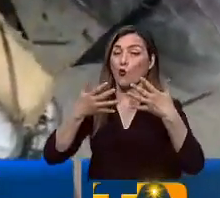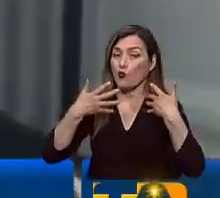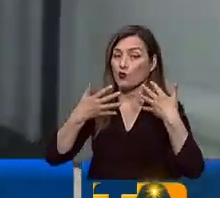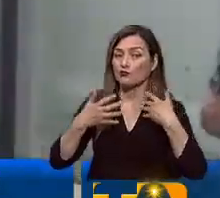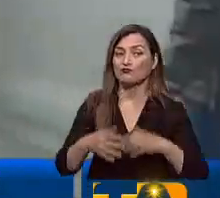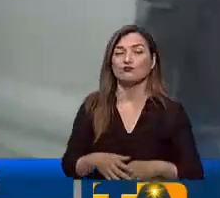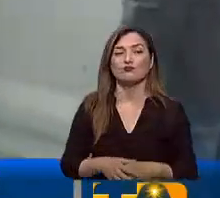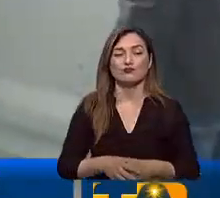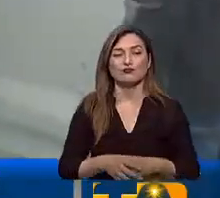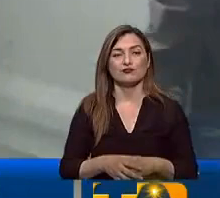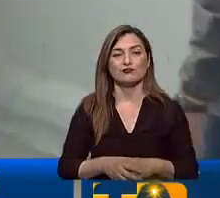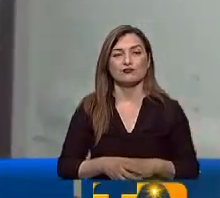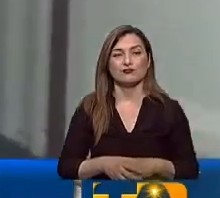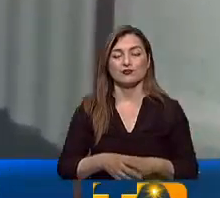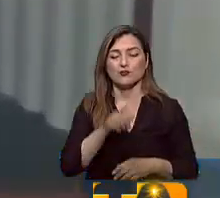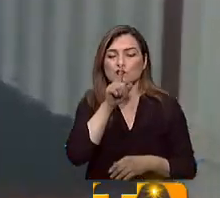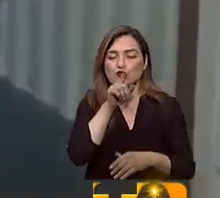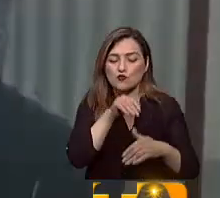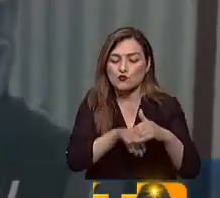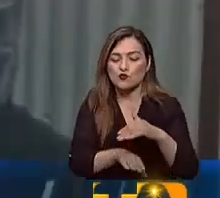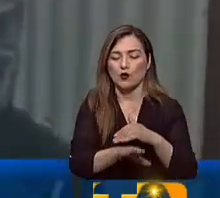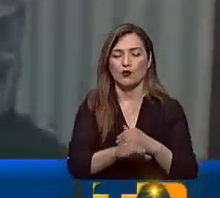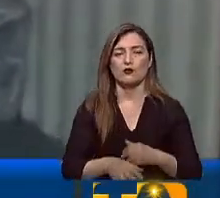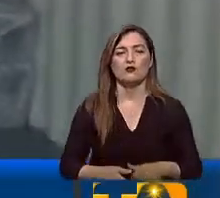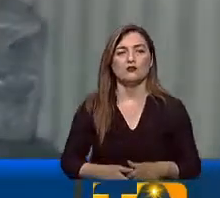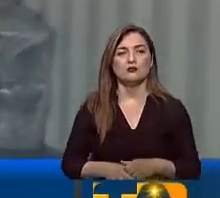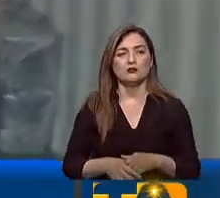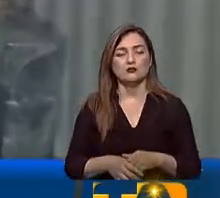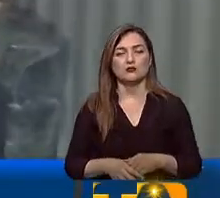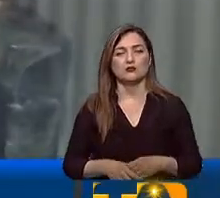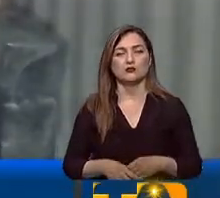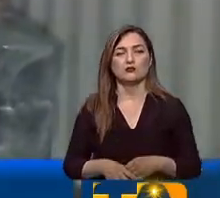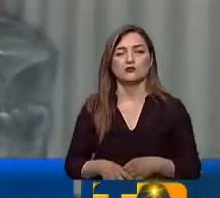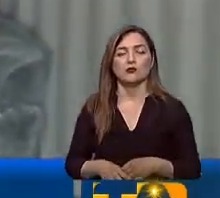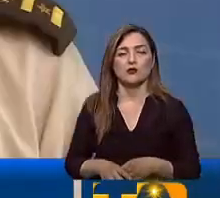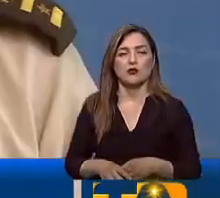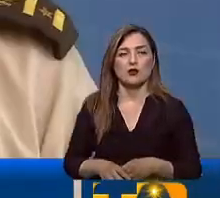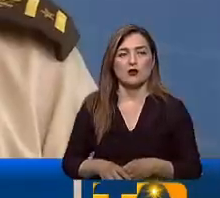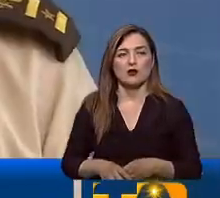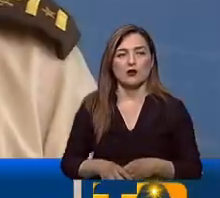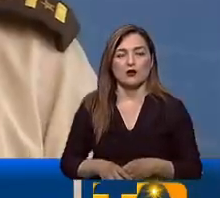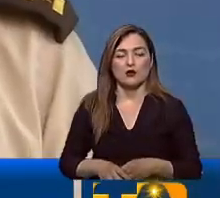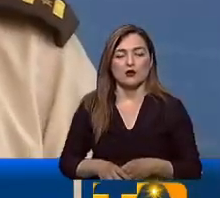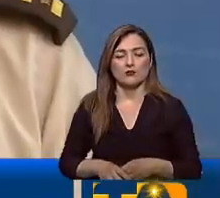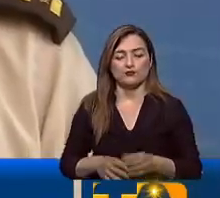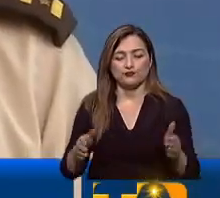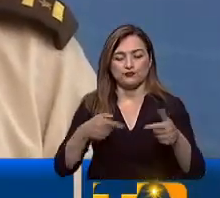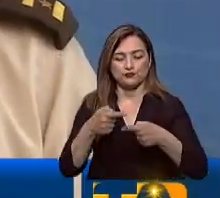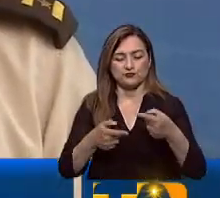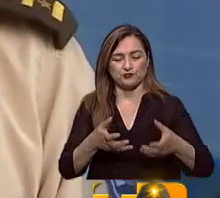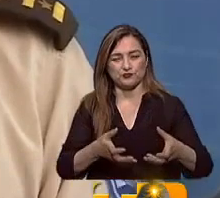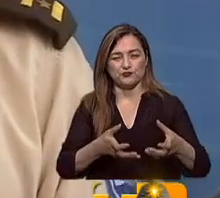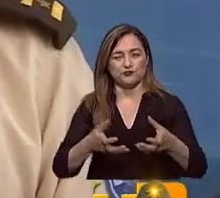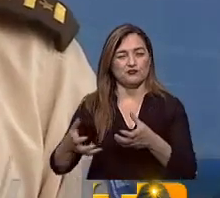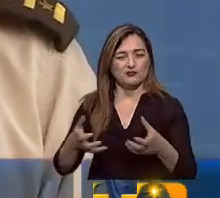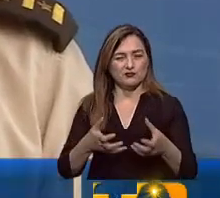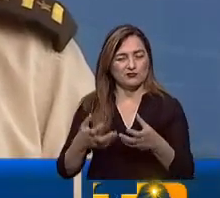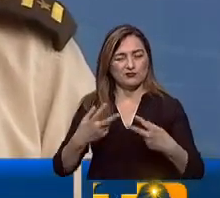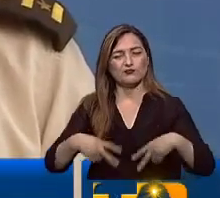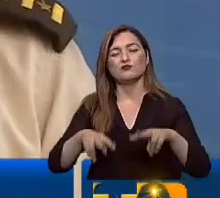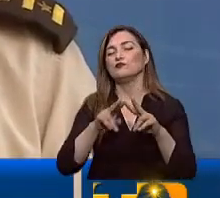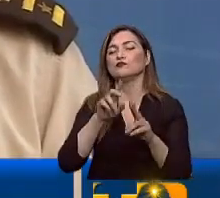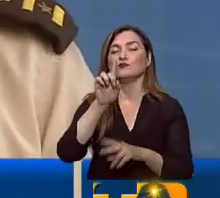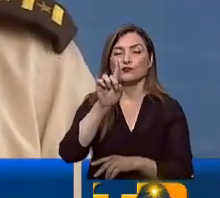Guayaquil bajo la modalidad de gancho ciego. Es de destacar que se ha retirado del mercado un cargamento que alcanza un valor